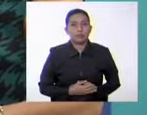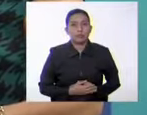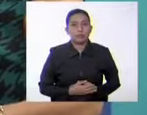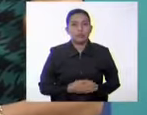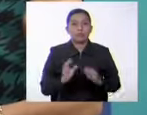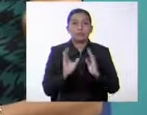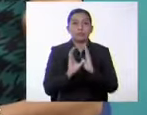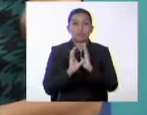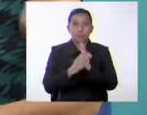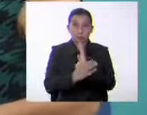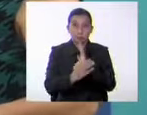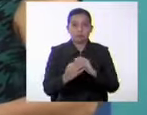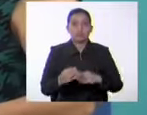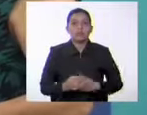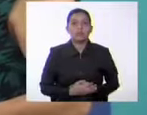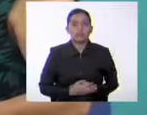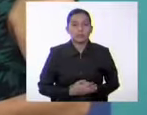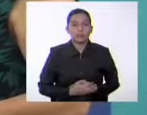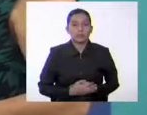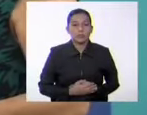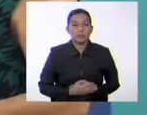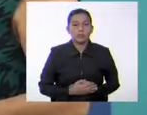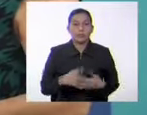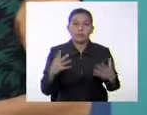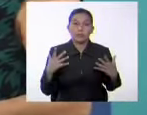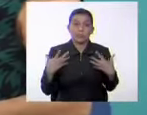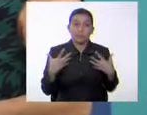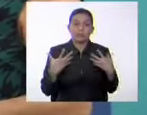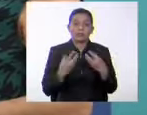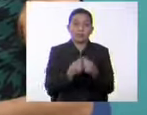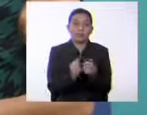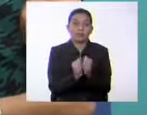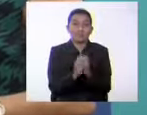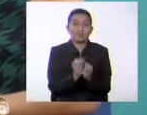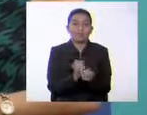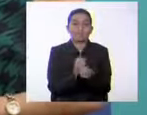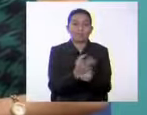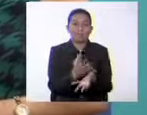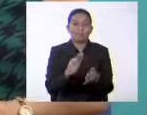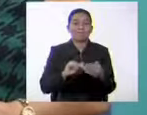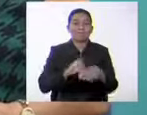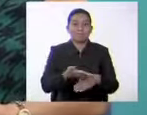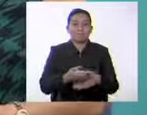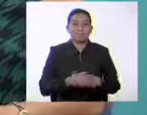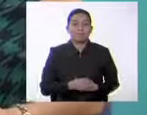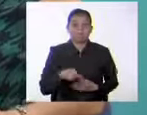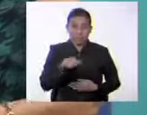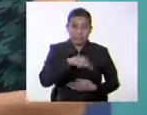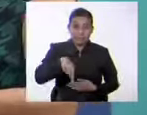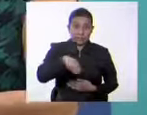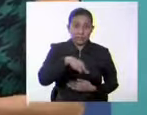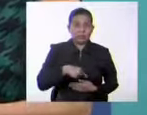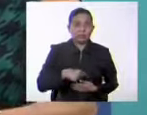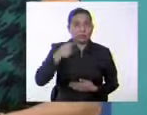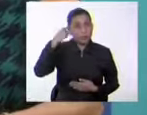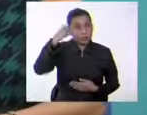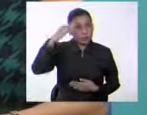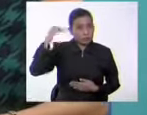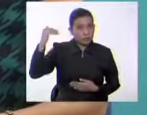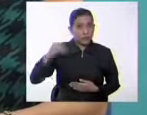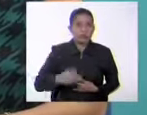culturales y unas consecuencias sociales, ¿sí? Esas consecuencias políticas,